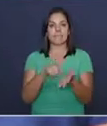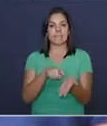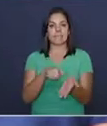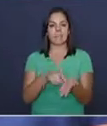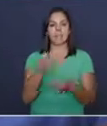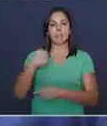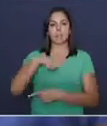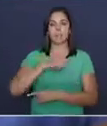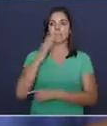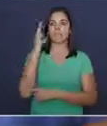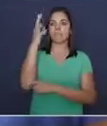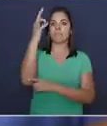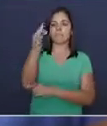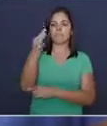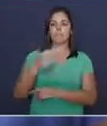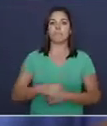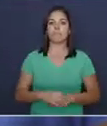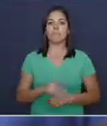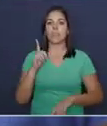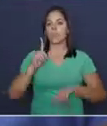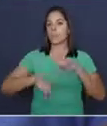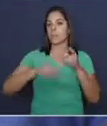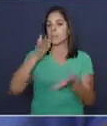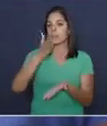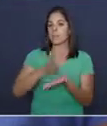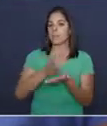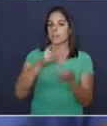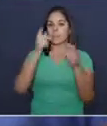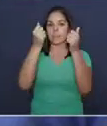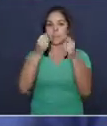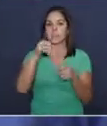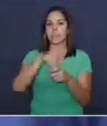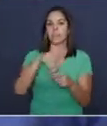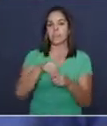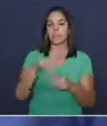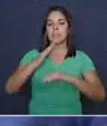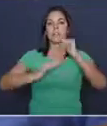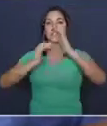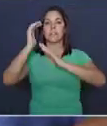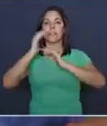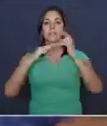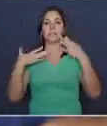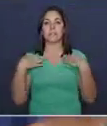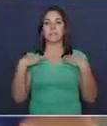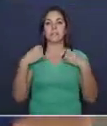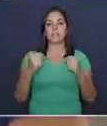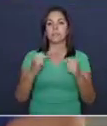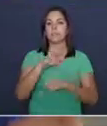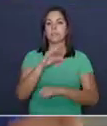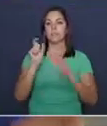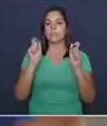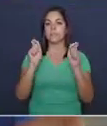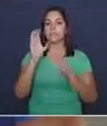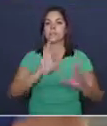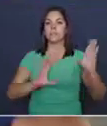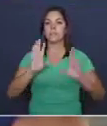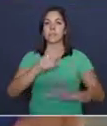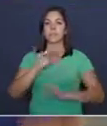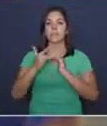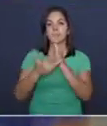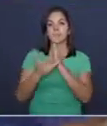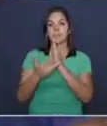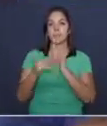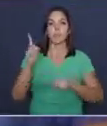futuro. No podemos dejar de invertir en infraestructura, en educación, en salud y en ciencia y tecnología.